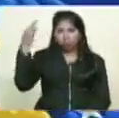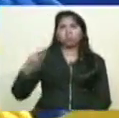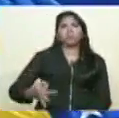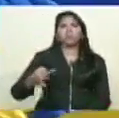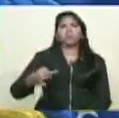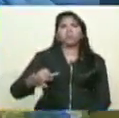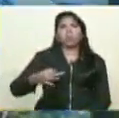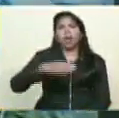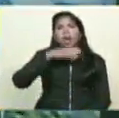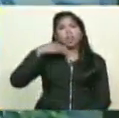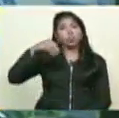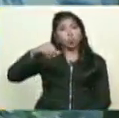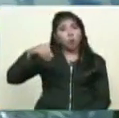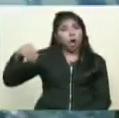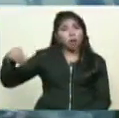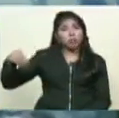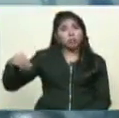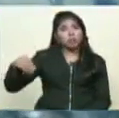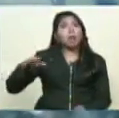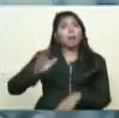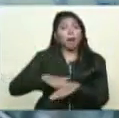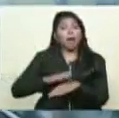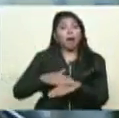del azúcar. Por eso los CPT